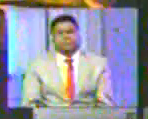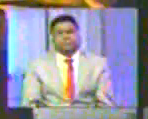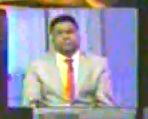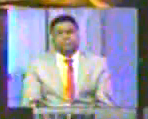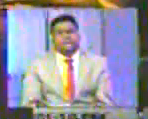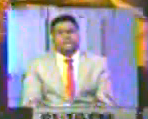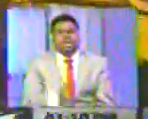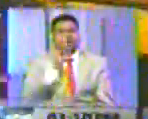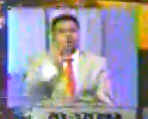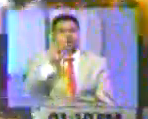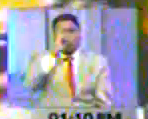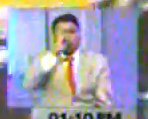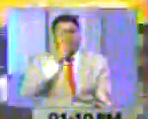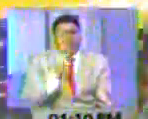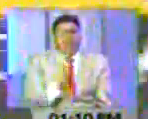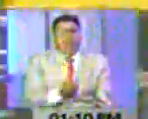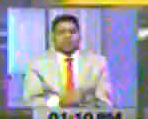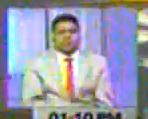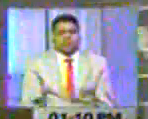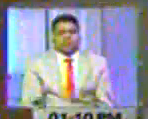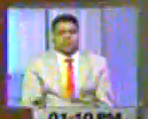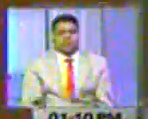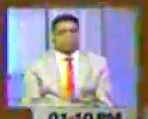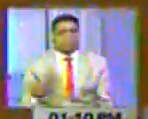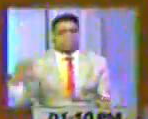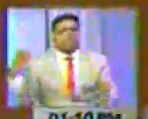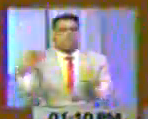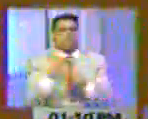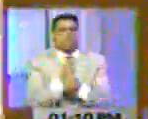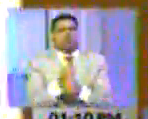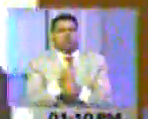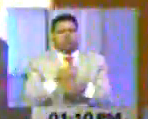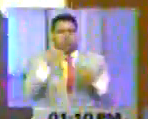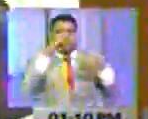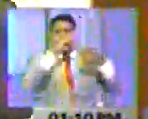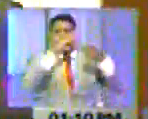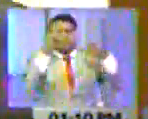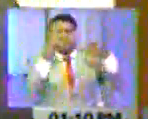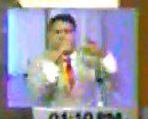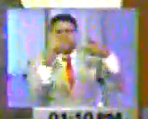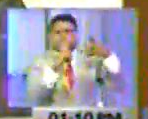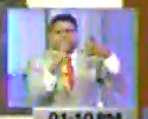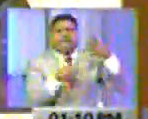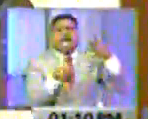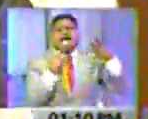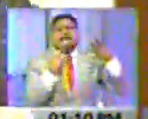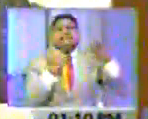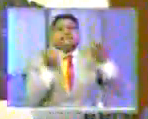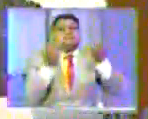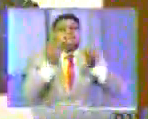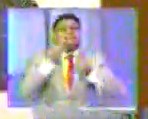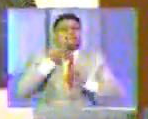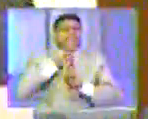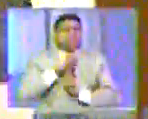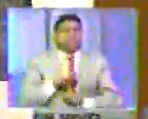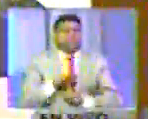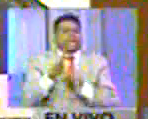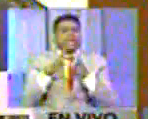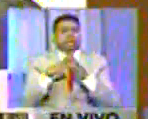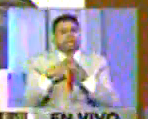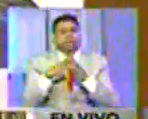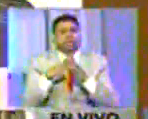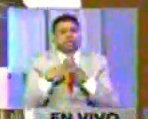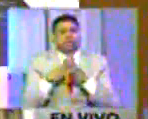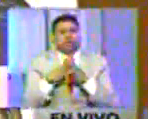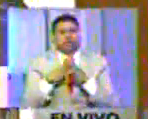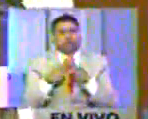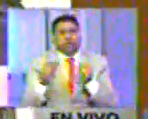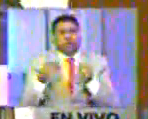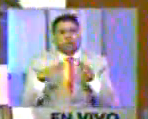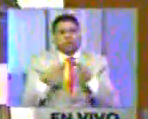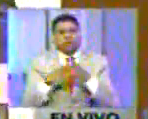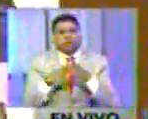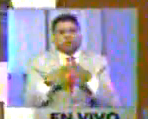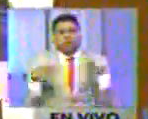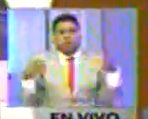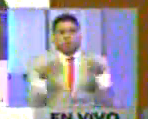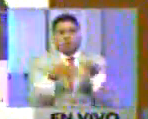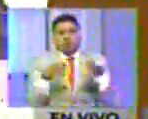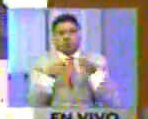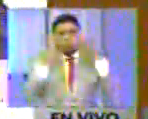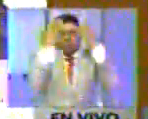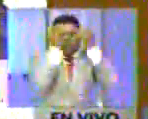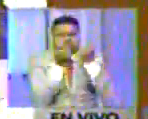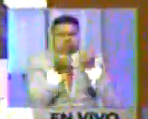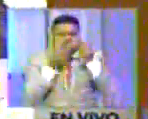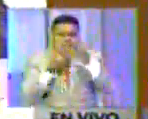año se logró identificar, ubicar y neutralizar el accionar de las bandas criminales